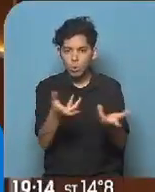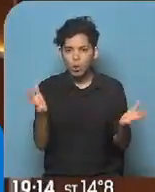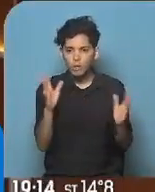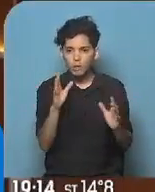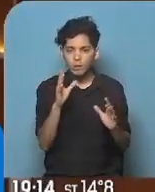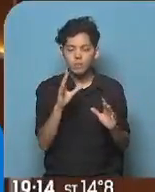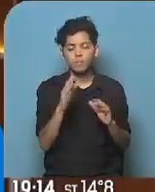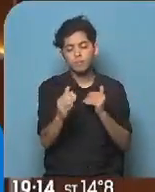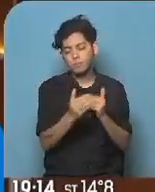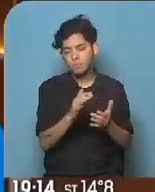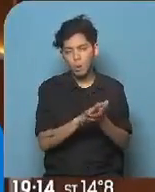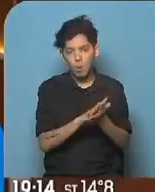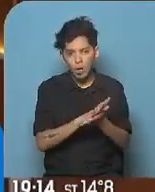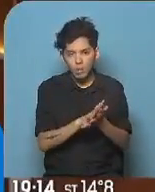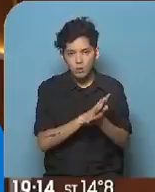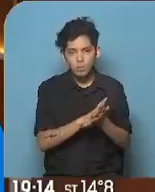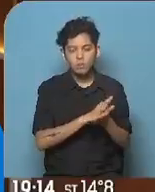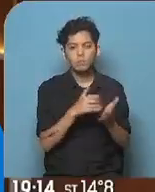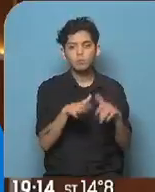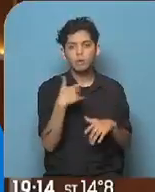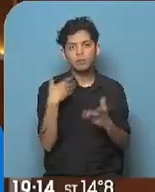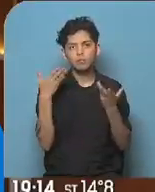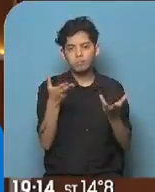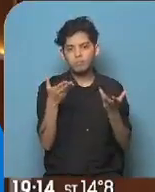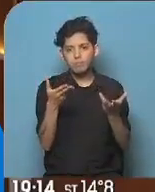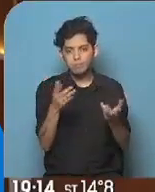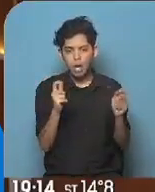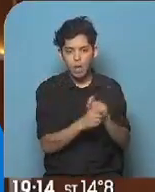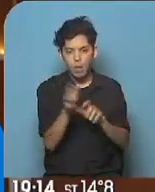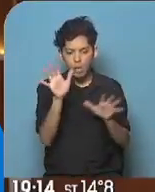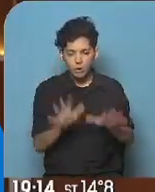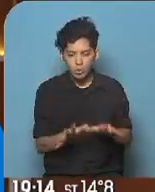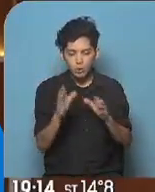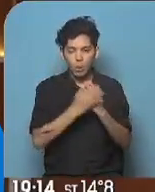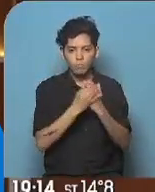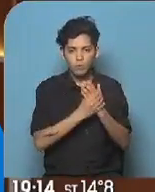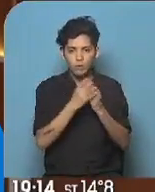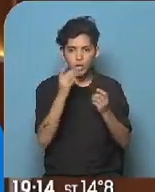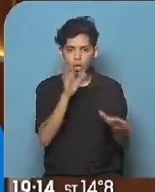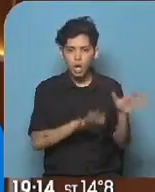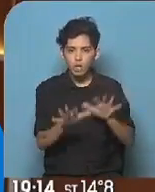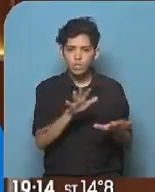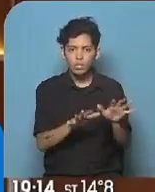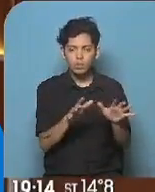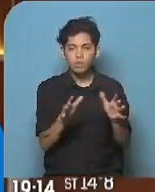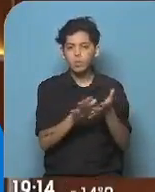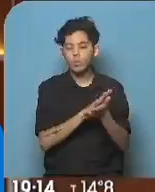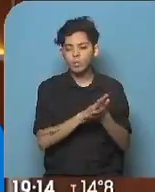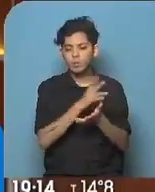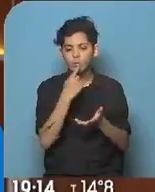era un gesto que se le venía reclamando el presidente cambiar la estructura ministerial así que en principio te diría que es una